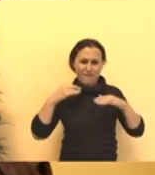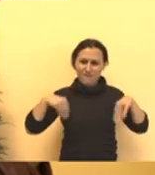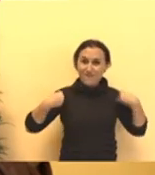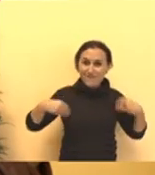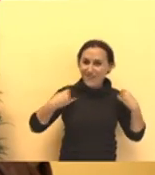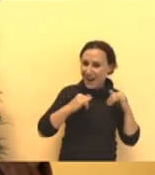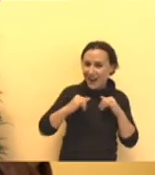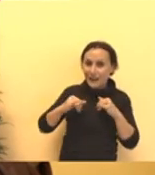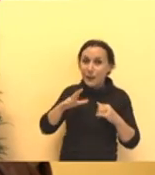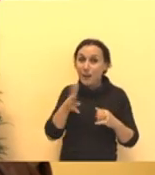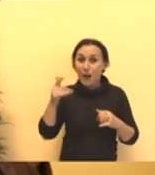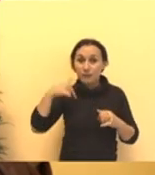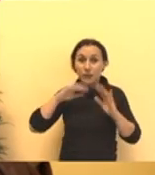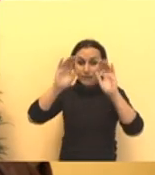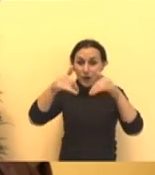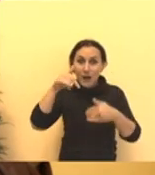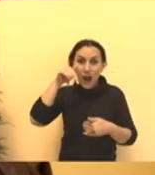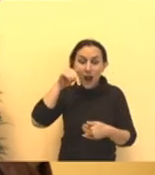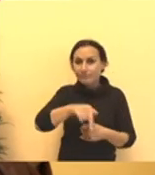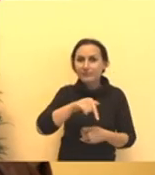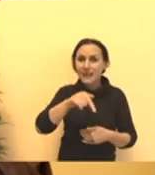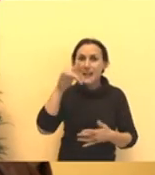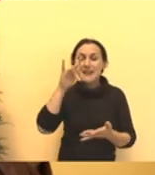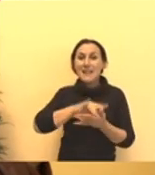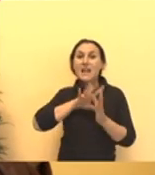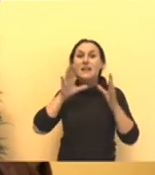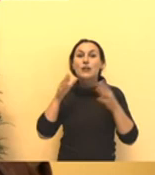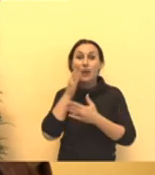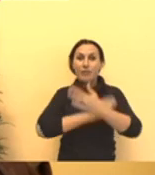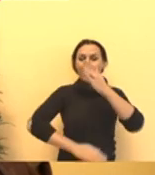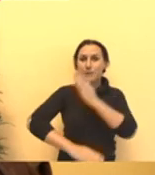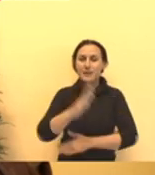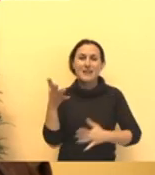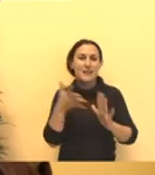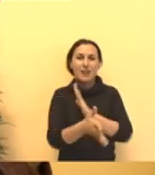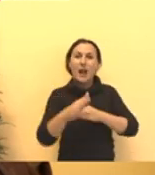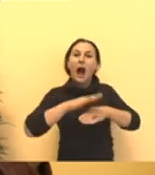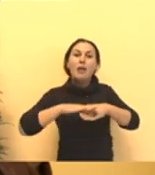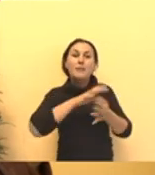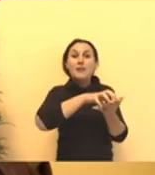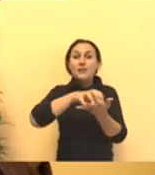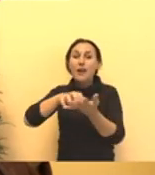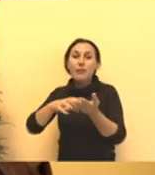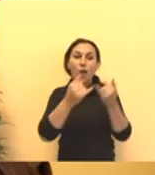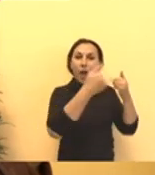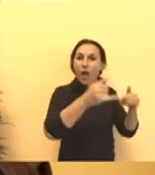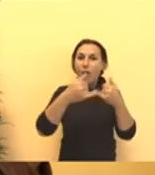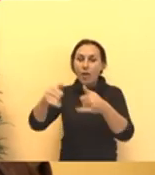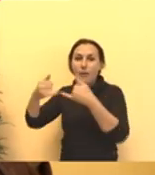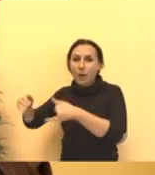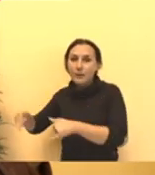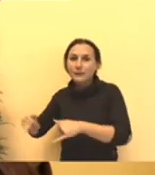aquí era el Día de la Discapacidad, donde todas las administraciones hacen actos y el Ayuntamiento de Las